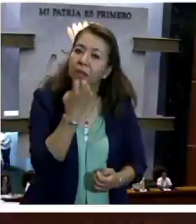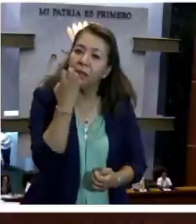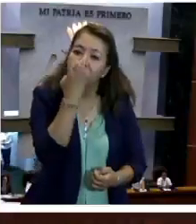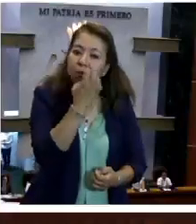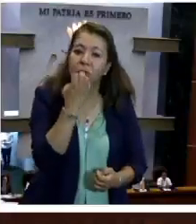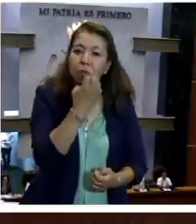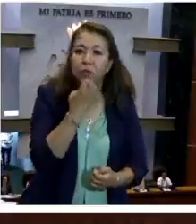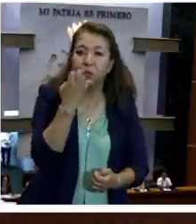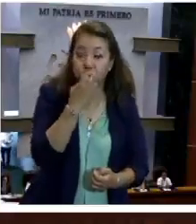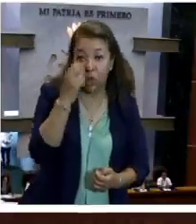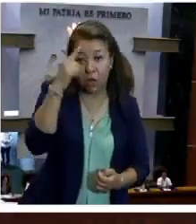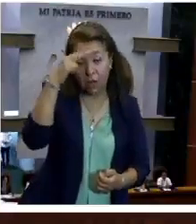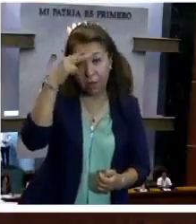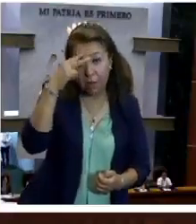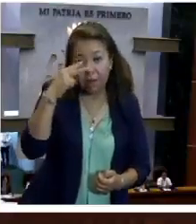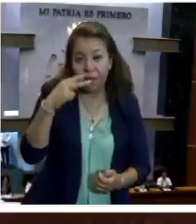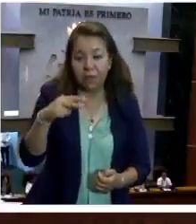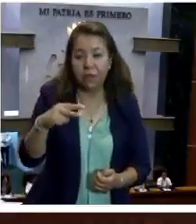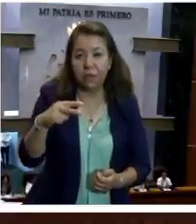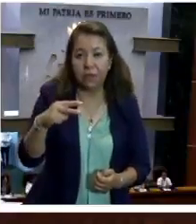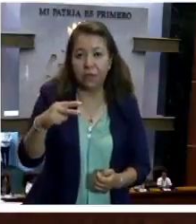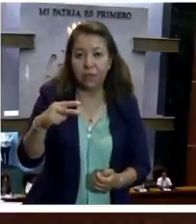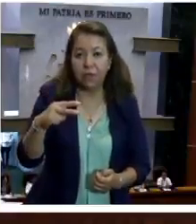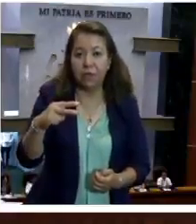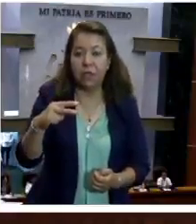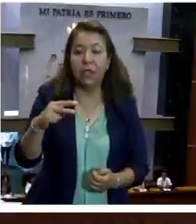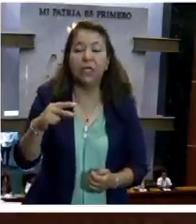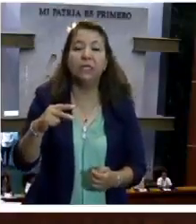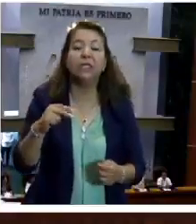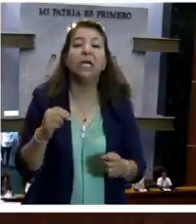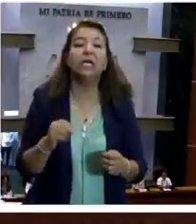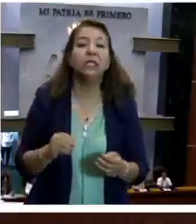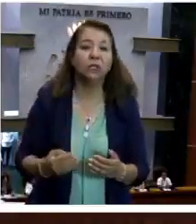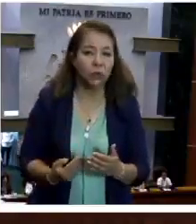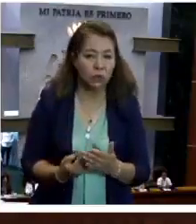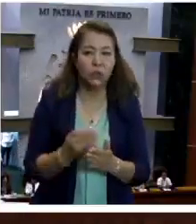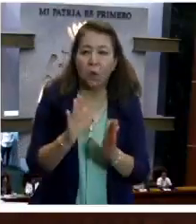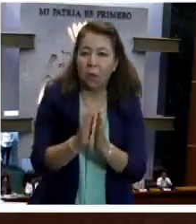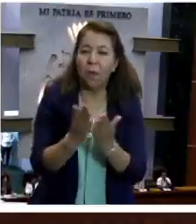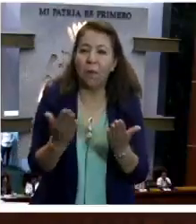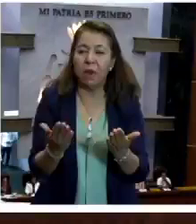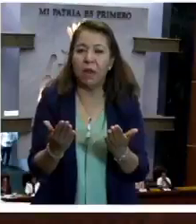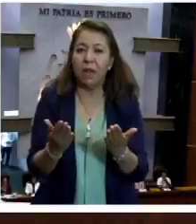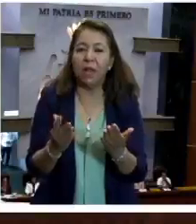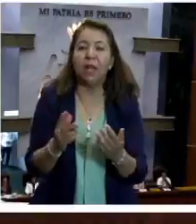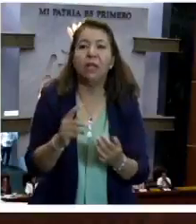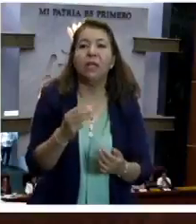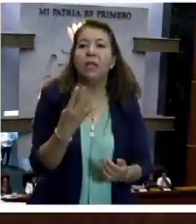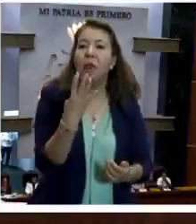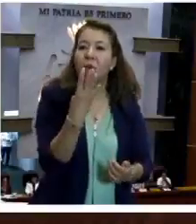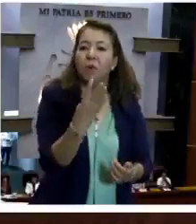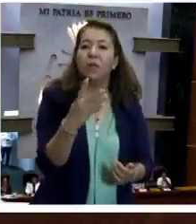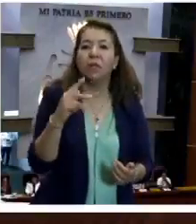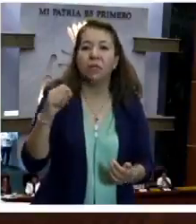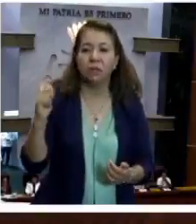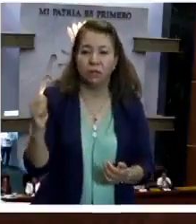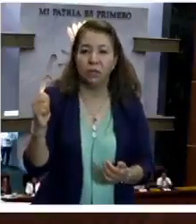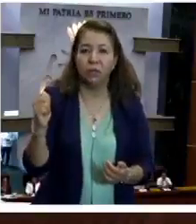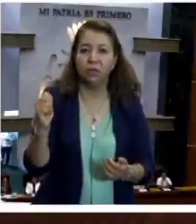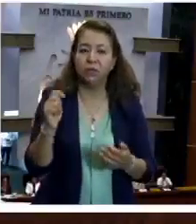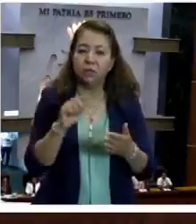proyecto innovador de la Cuarta Transformación de México, contiene